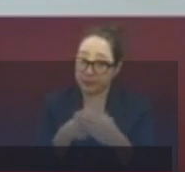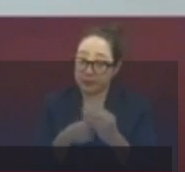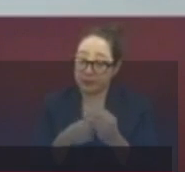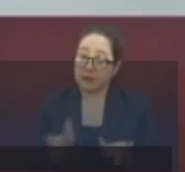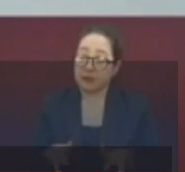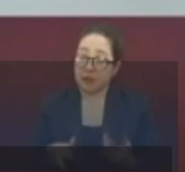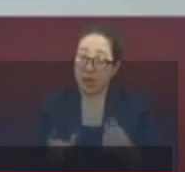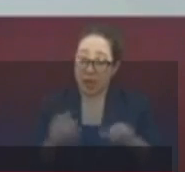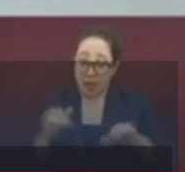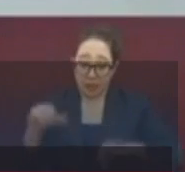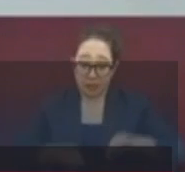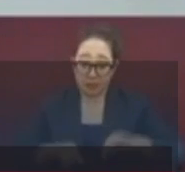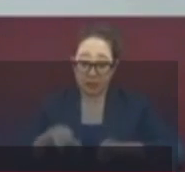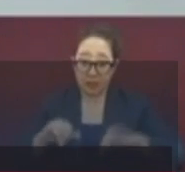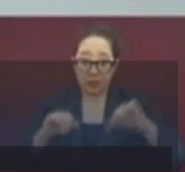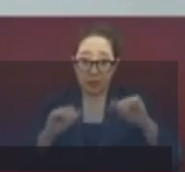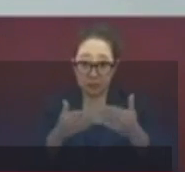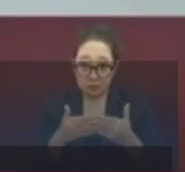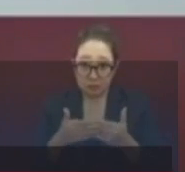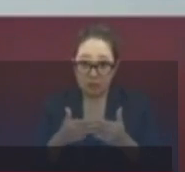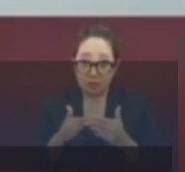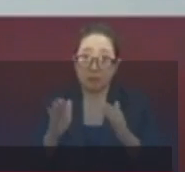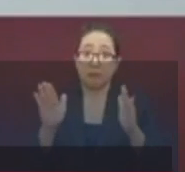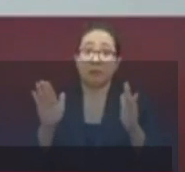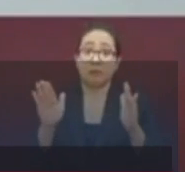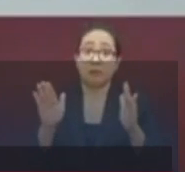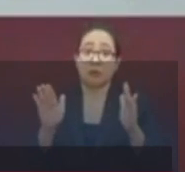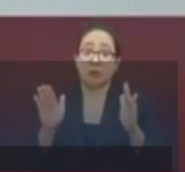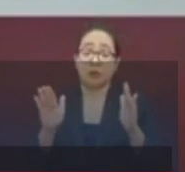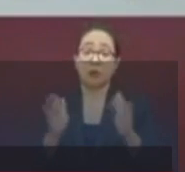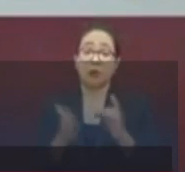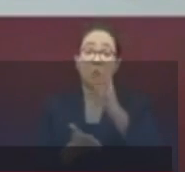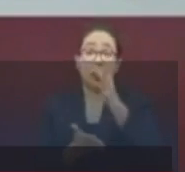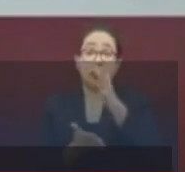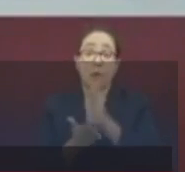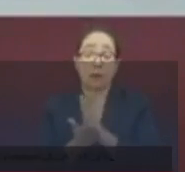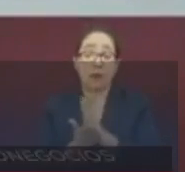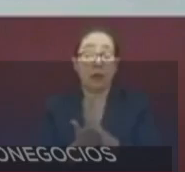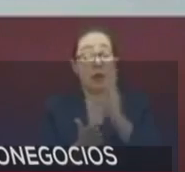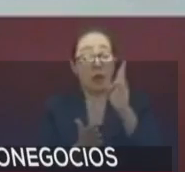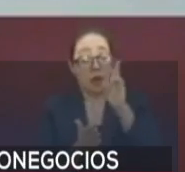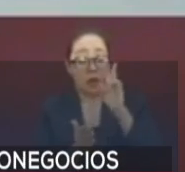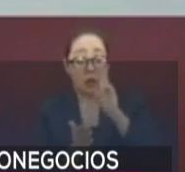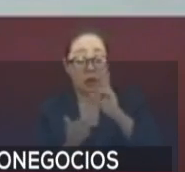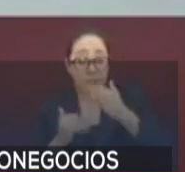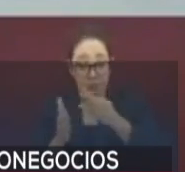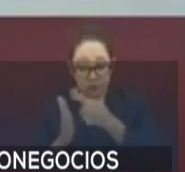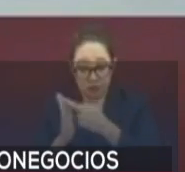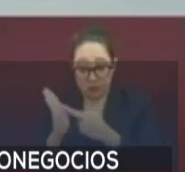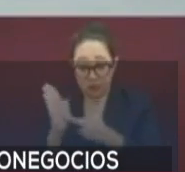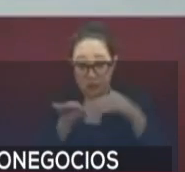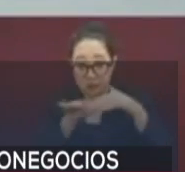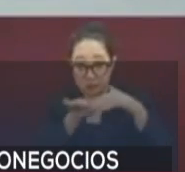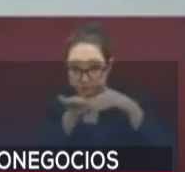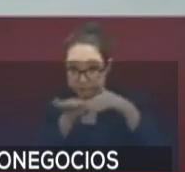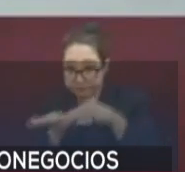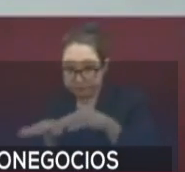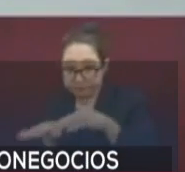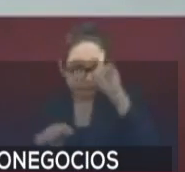actividades se mantendrá, escúchenlo bien, solo si seguimos con las medidas y